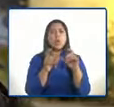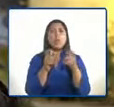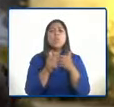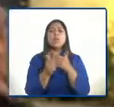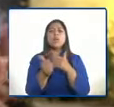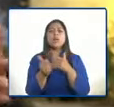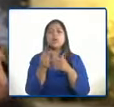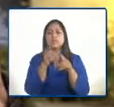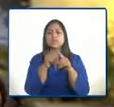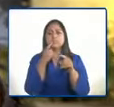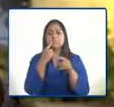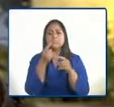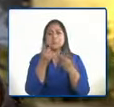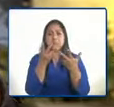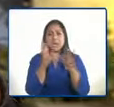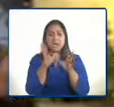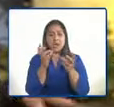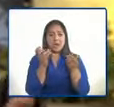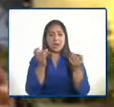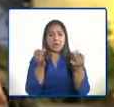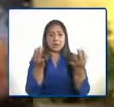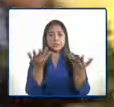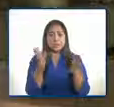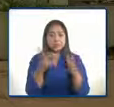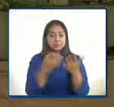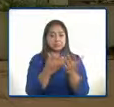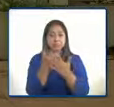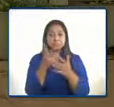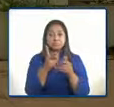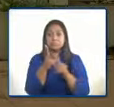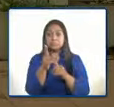tiene una fecha prevista para su inauguración? Sí.